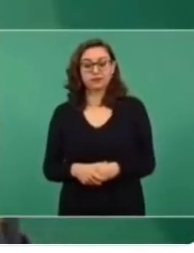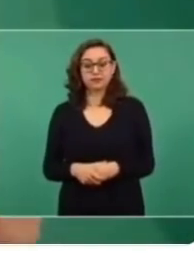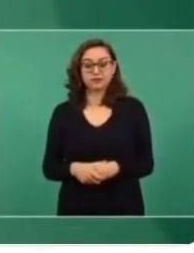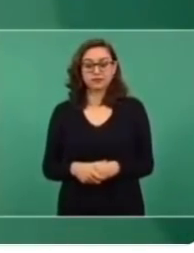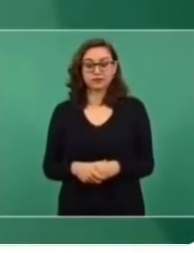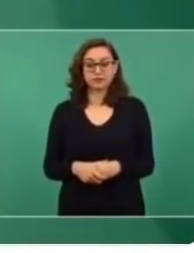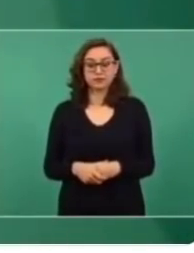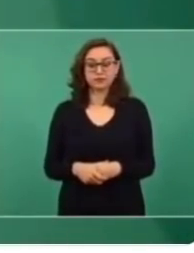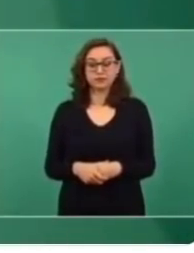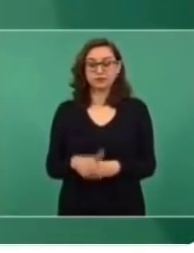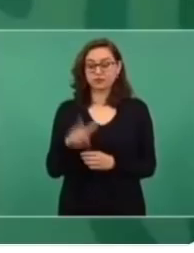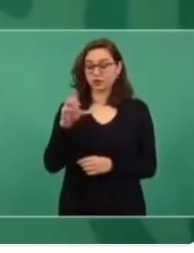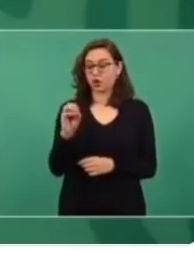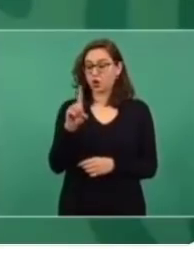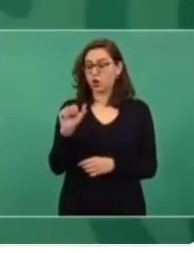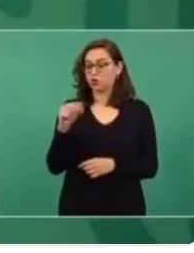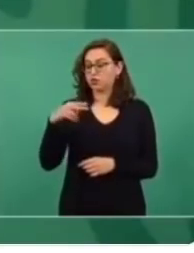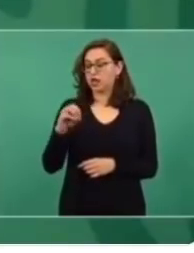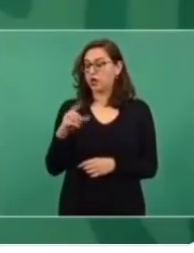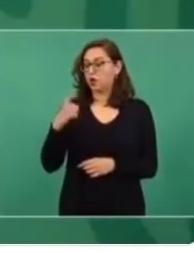lozano gracias